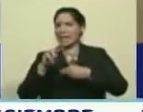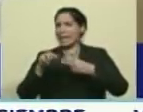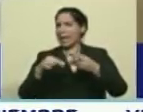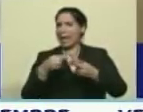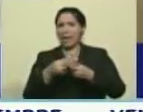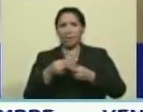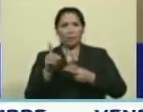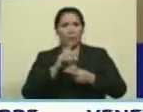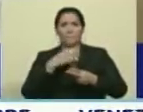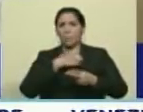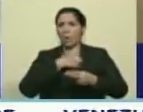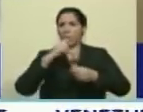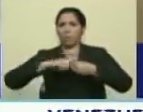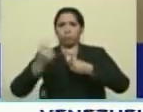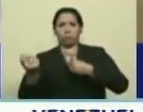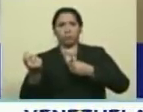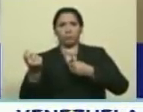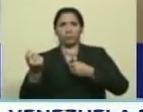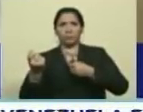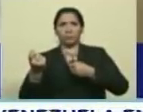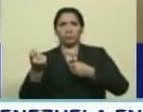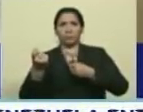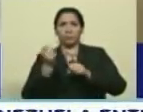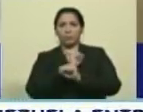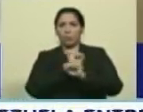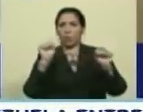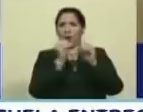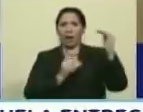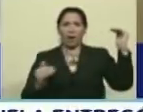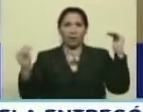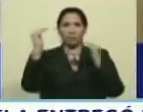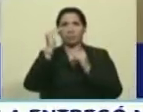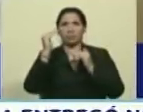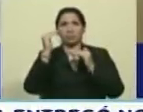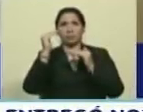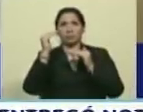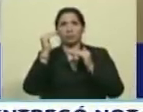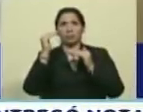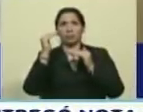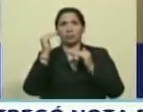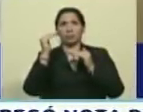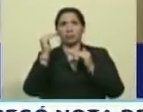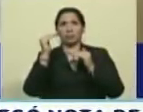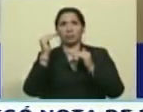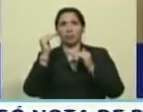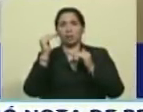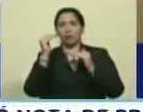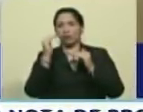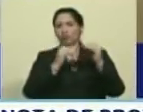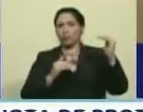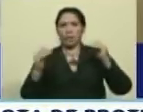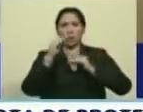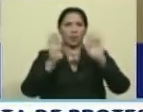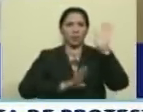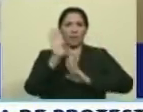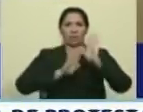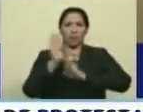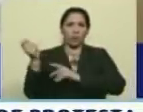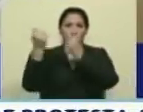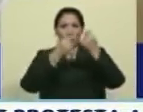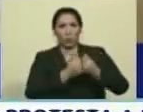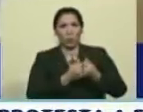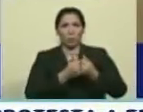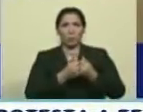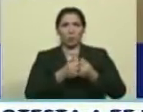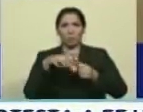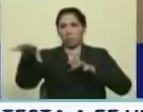nadie por su lado podrá alcanzar un estadio superior de desarrollo económico, cada quien por su